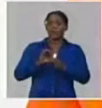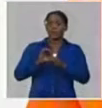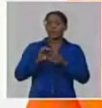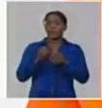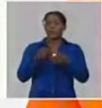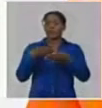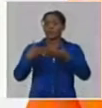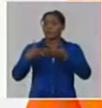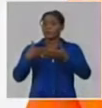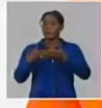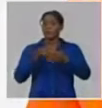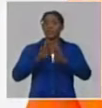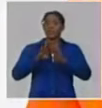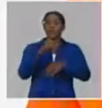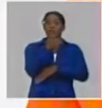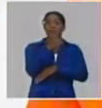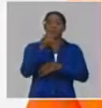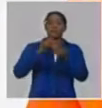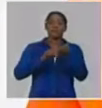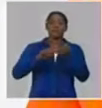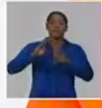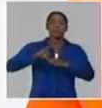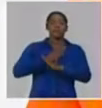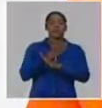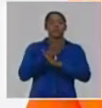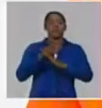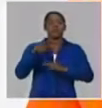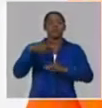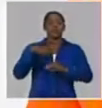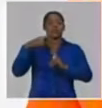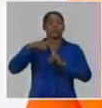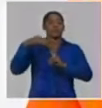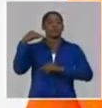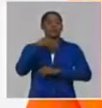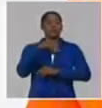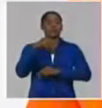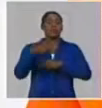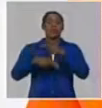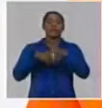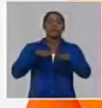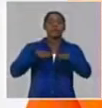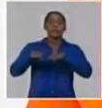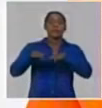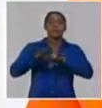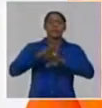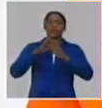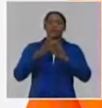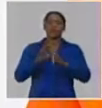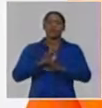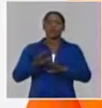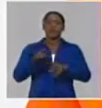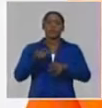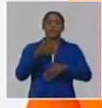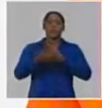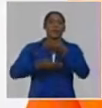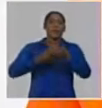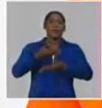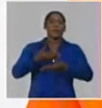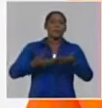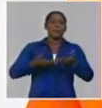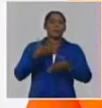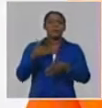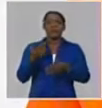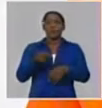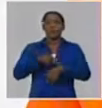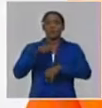una de las provincias. Están creadas desde el punto de vista técnico las condiciones. El trámite se completa de manera